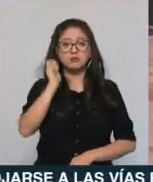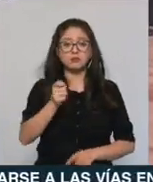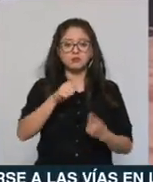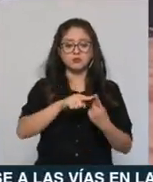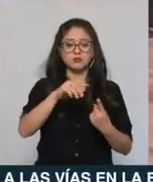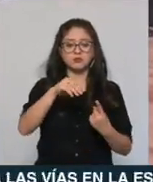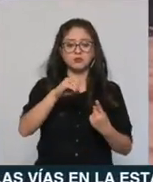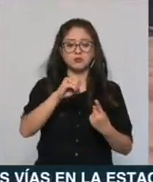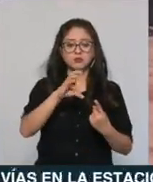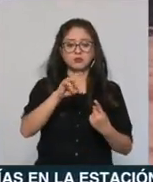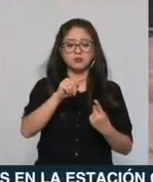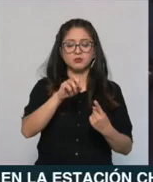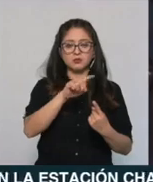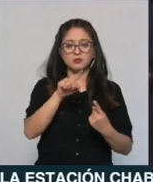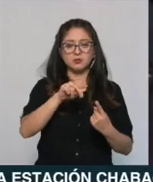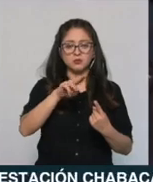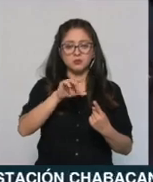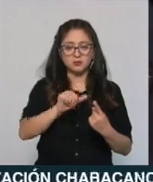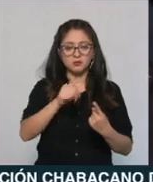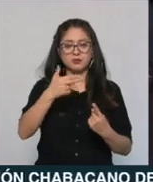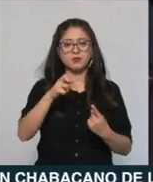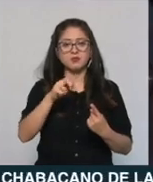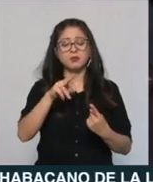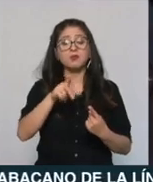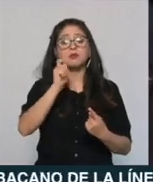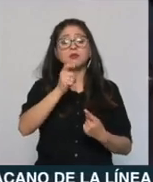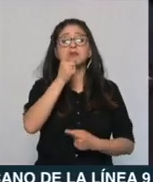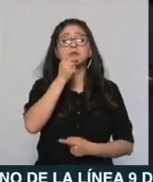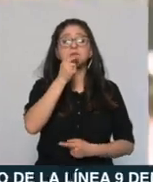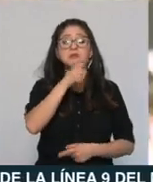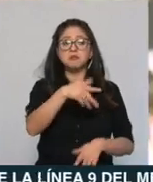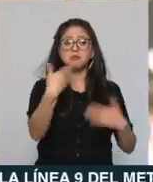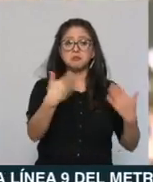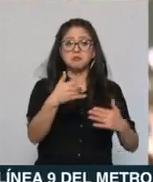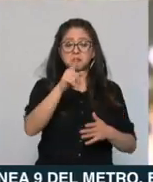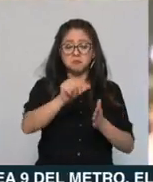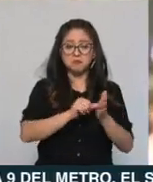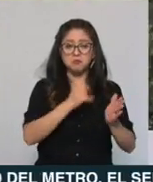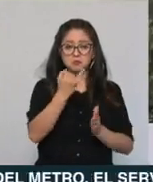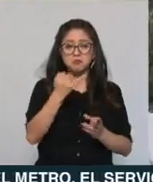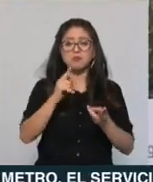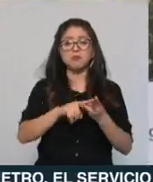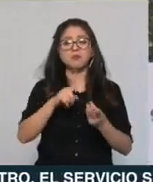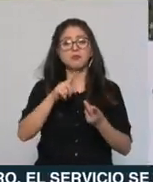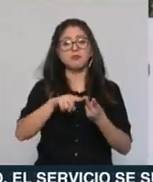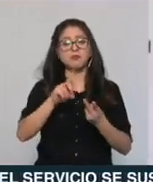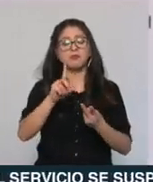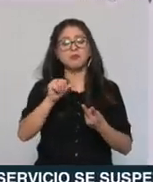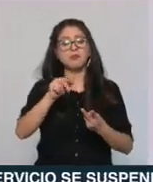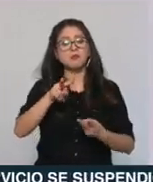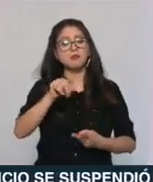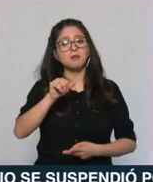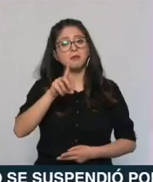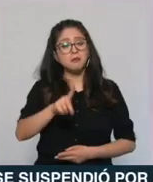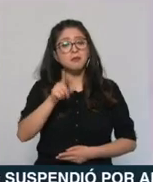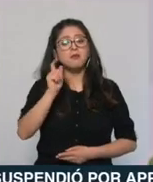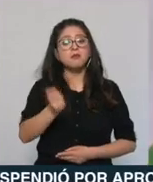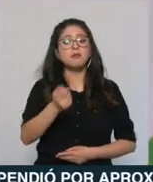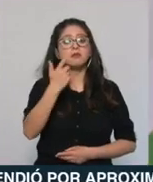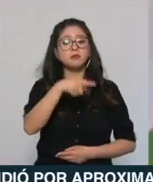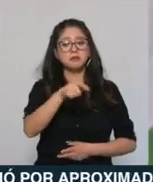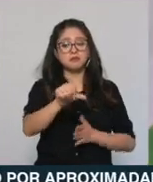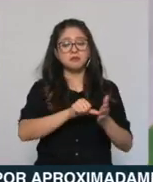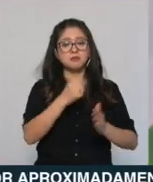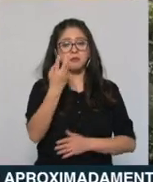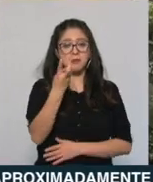Moctezuma Héctor Calderón de la Barca como policía del mes de junio y David Valadez Núñez de mayo, con 50,000 pesos